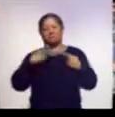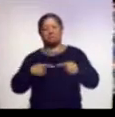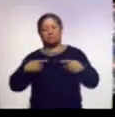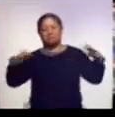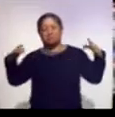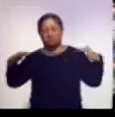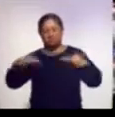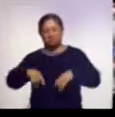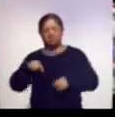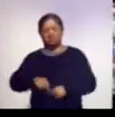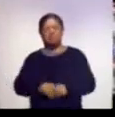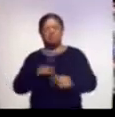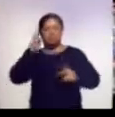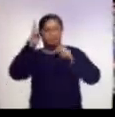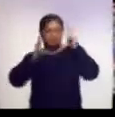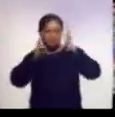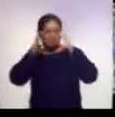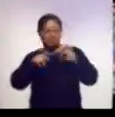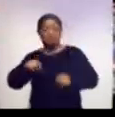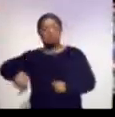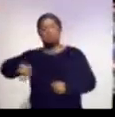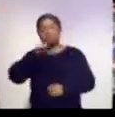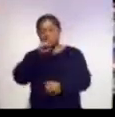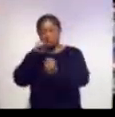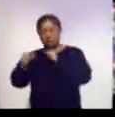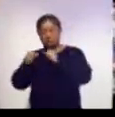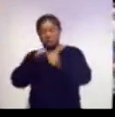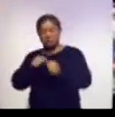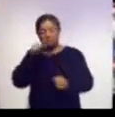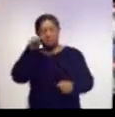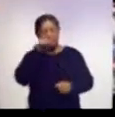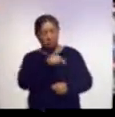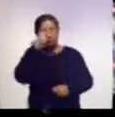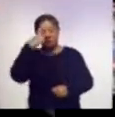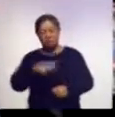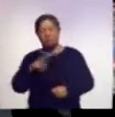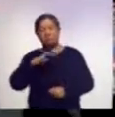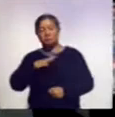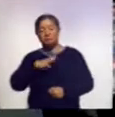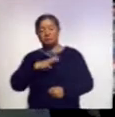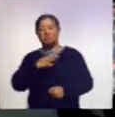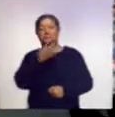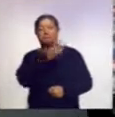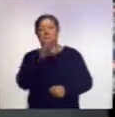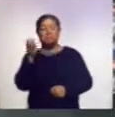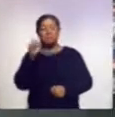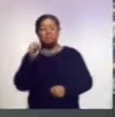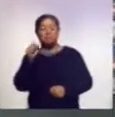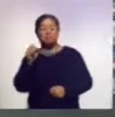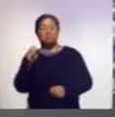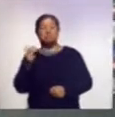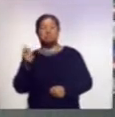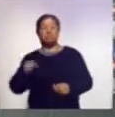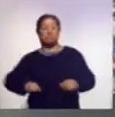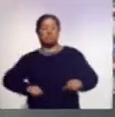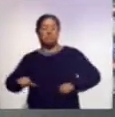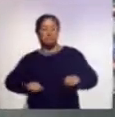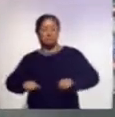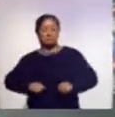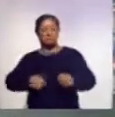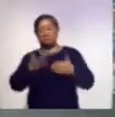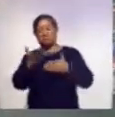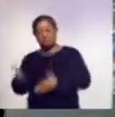visitantes. Durante la rueda de prensa realizada en Punto México, se promovieron los 360 eventos culturales, artísticos,